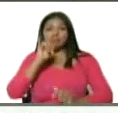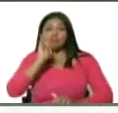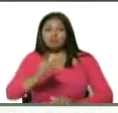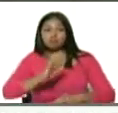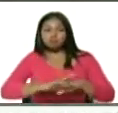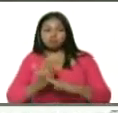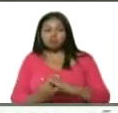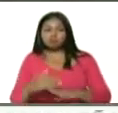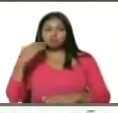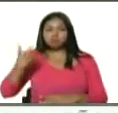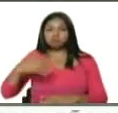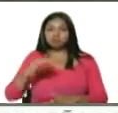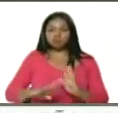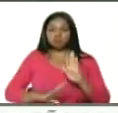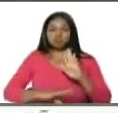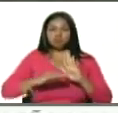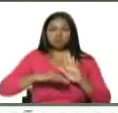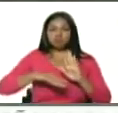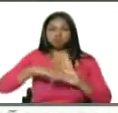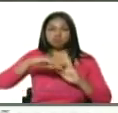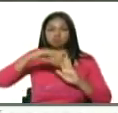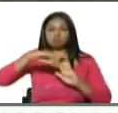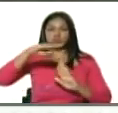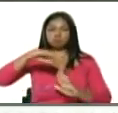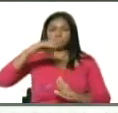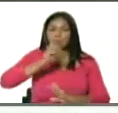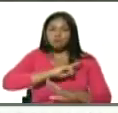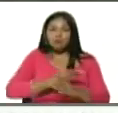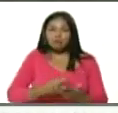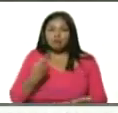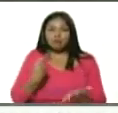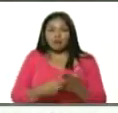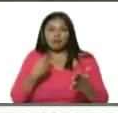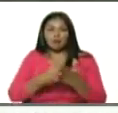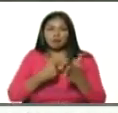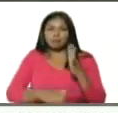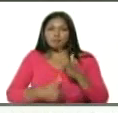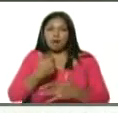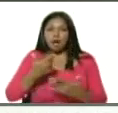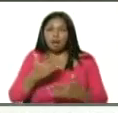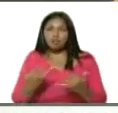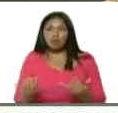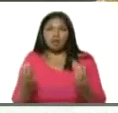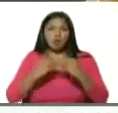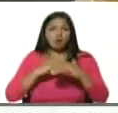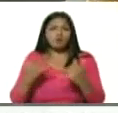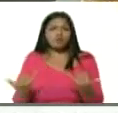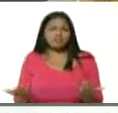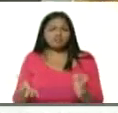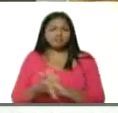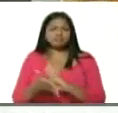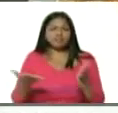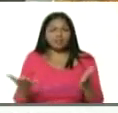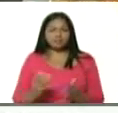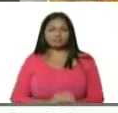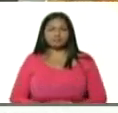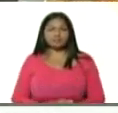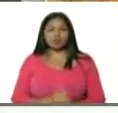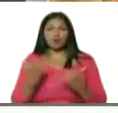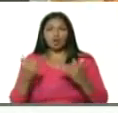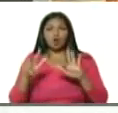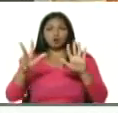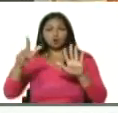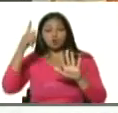a las tarifas de las teleoperadoras. ¿Pudiera comentarnos al respecto sobre la reunión del día de hoy y qué acuerdos llegaron? Exactamente, hace